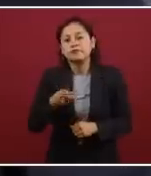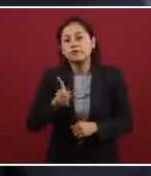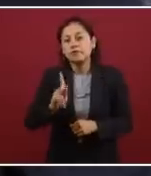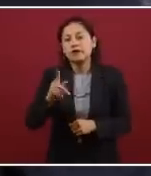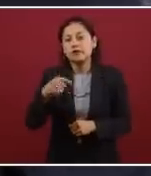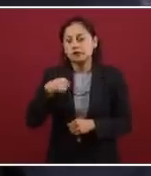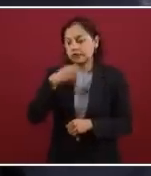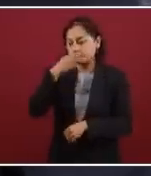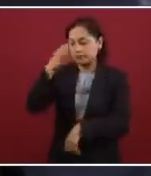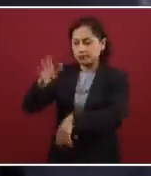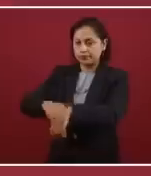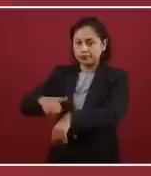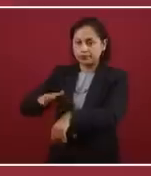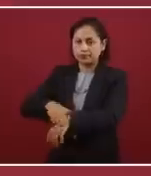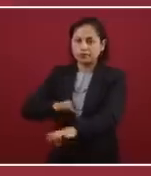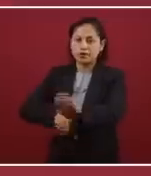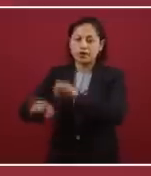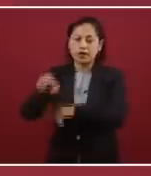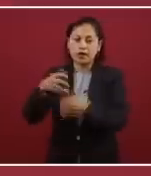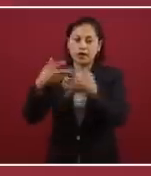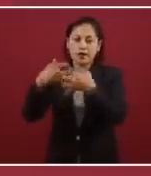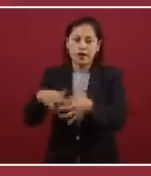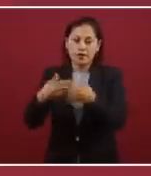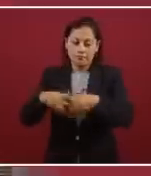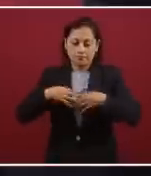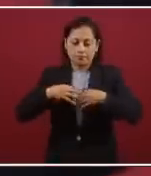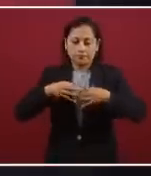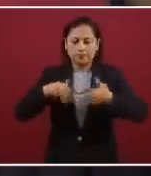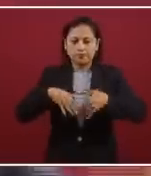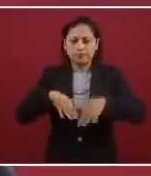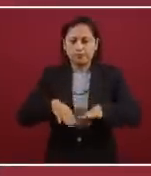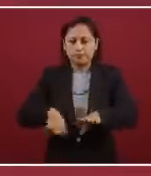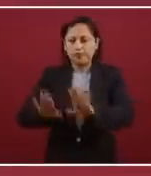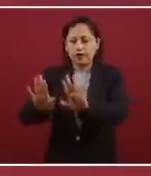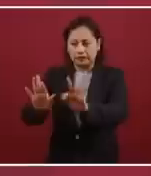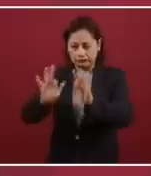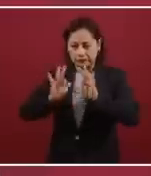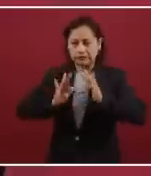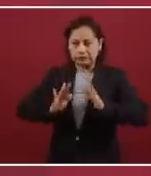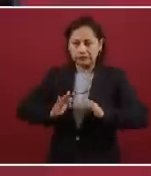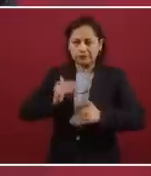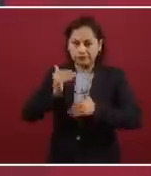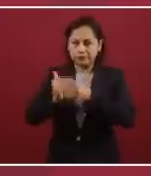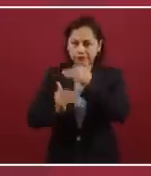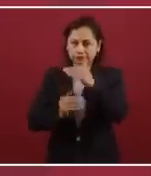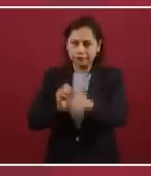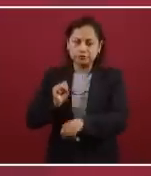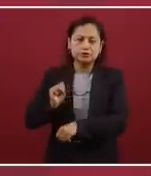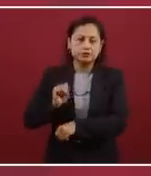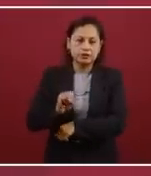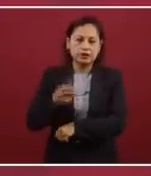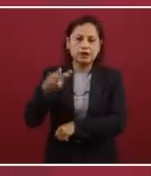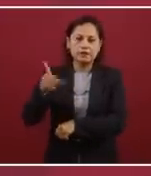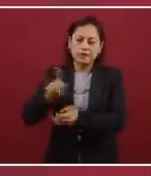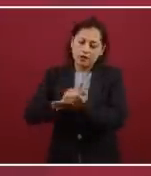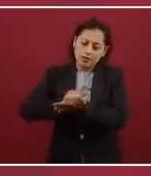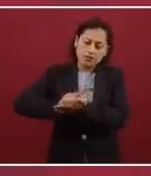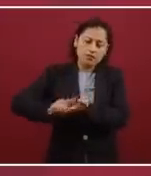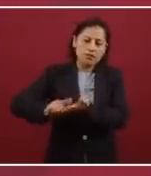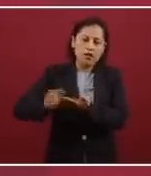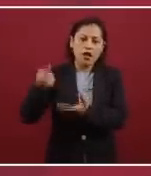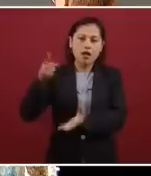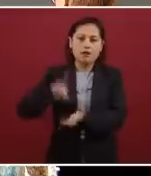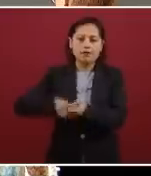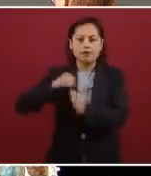vamos a poner orden en eso. Nos va a llevar algún tiempo, pero se va a limpiar de corrupción aduanas.